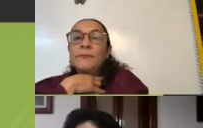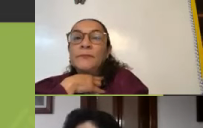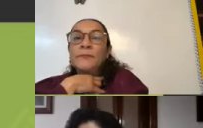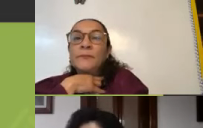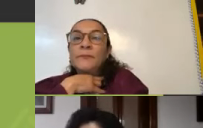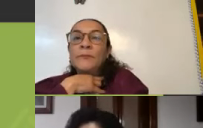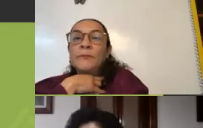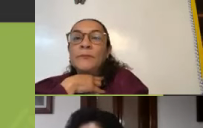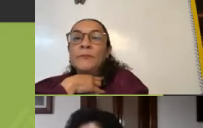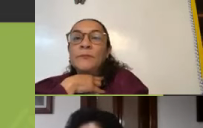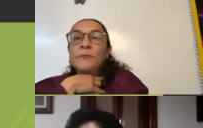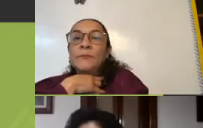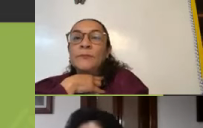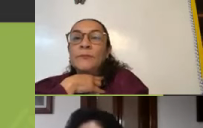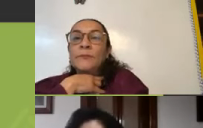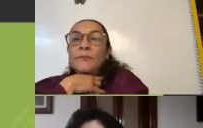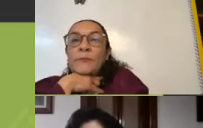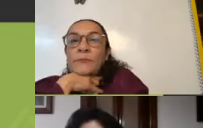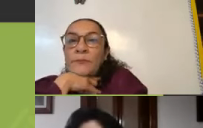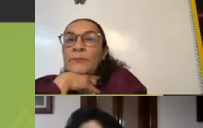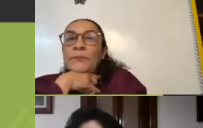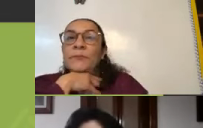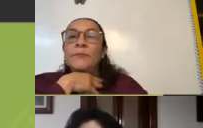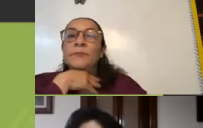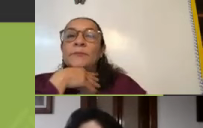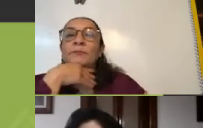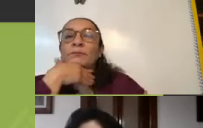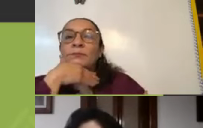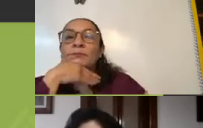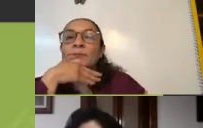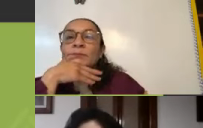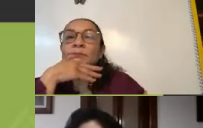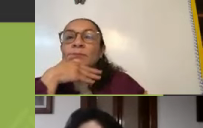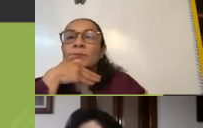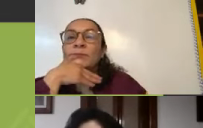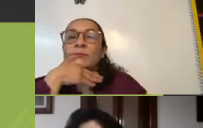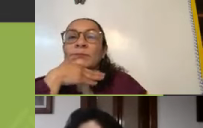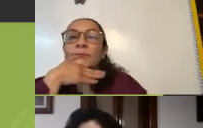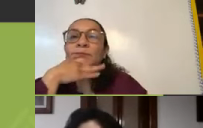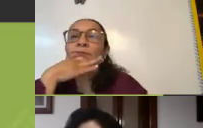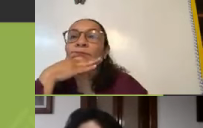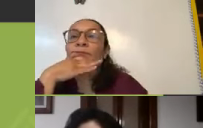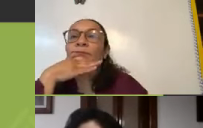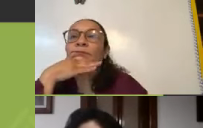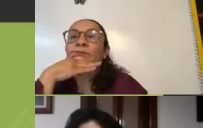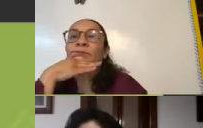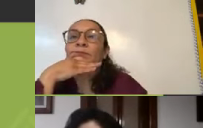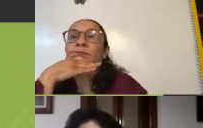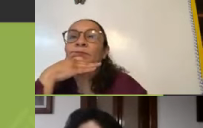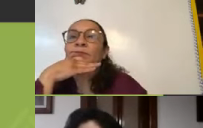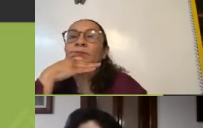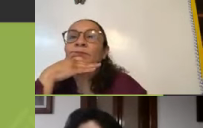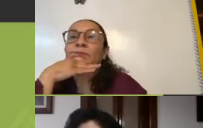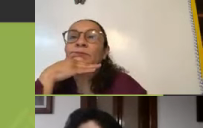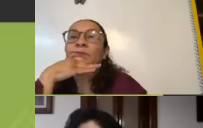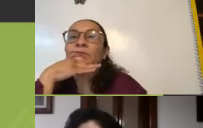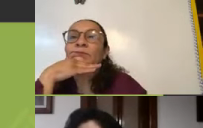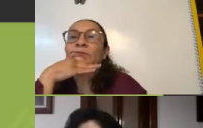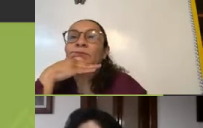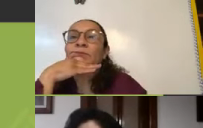grupo, unos cuantos cientos de contribuyentes que han incurrido en la mala práctica, por